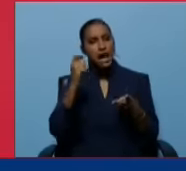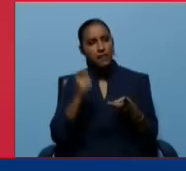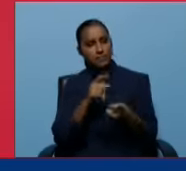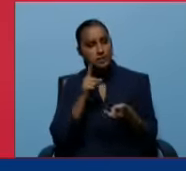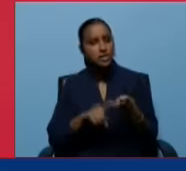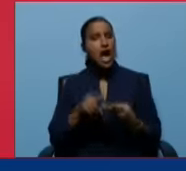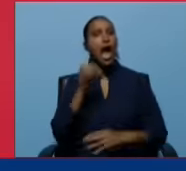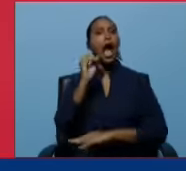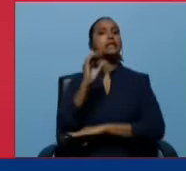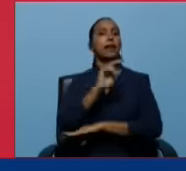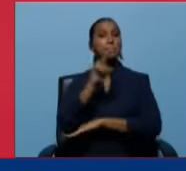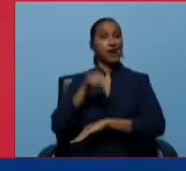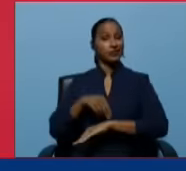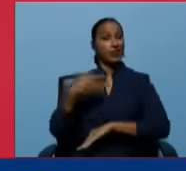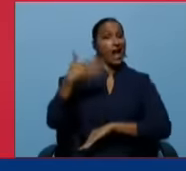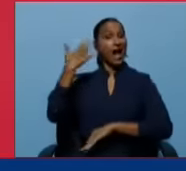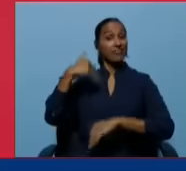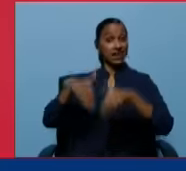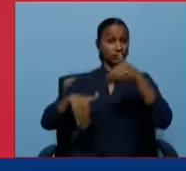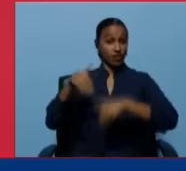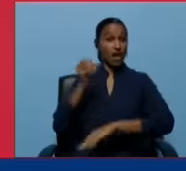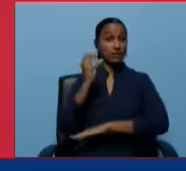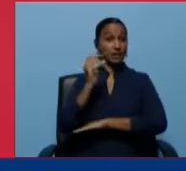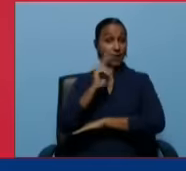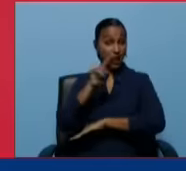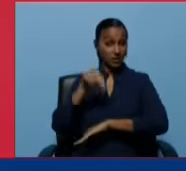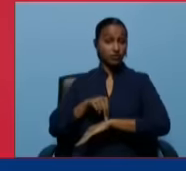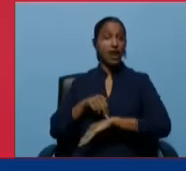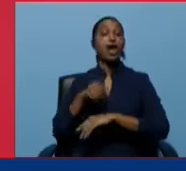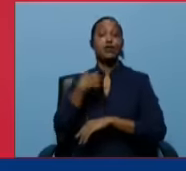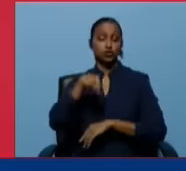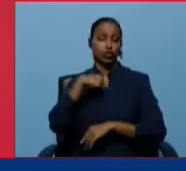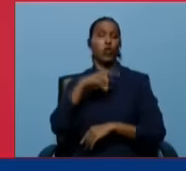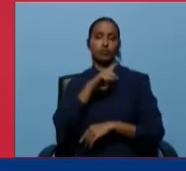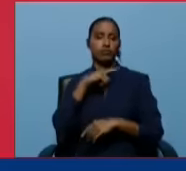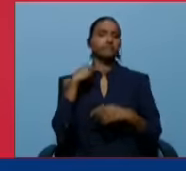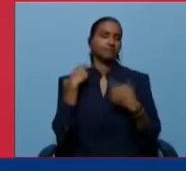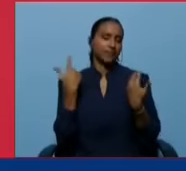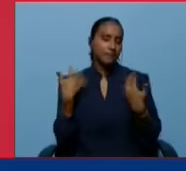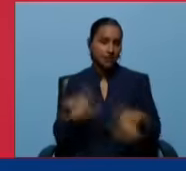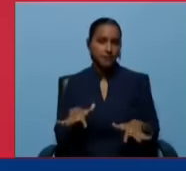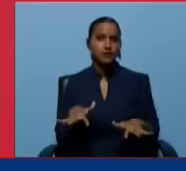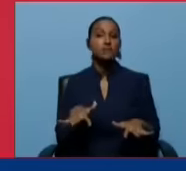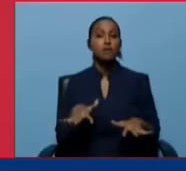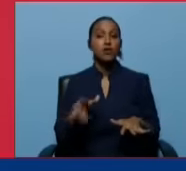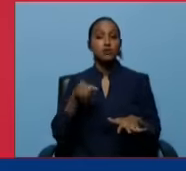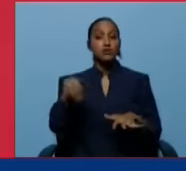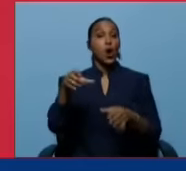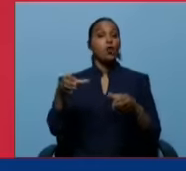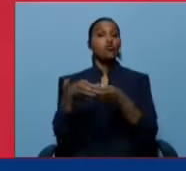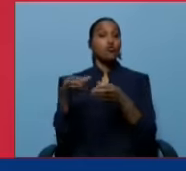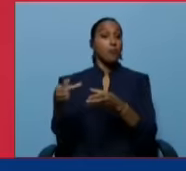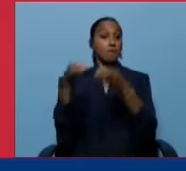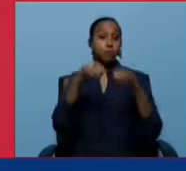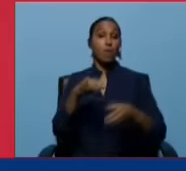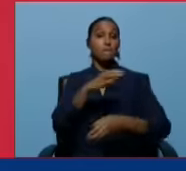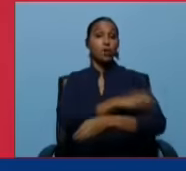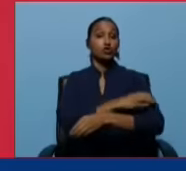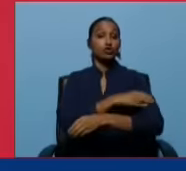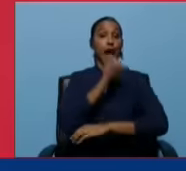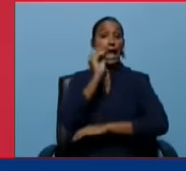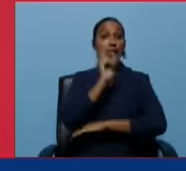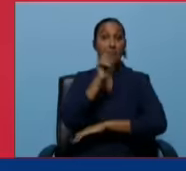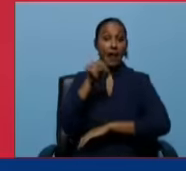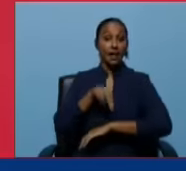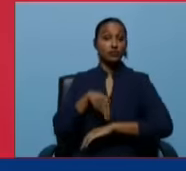perdimos una. Y estuvimos 5 años con la Asamblea Nacional en minoría y ellos conspirando. Y aprovecharon eso